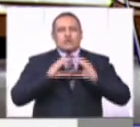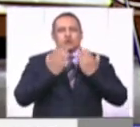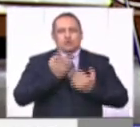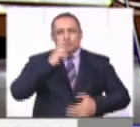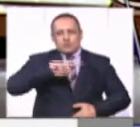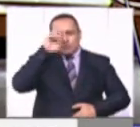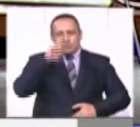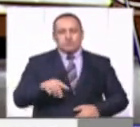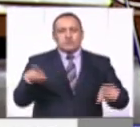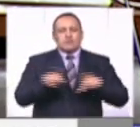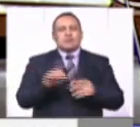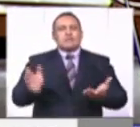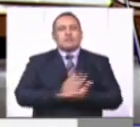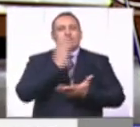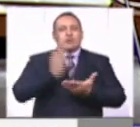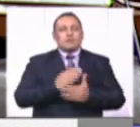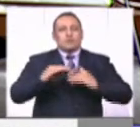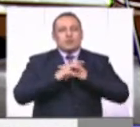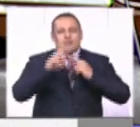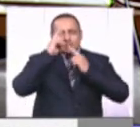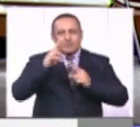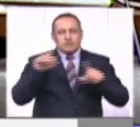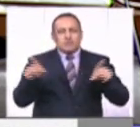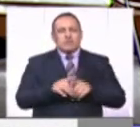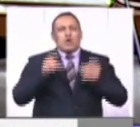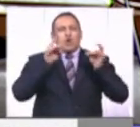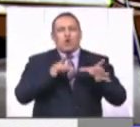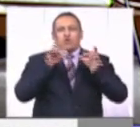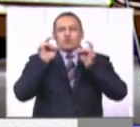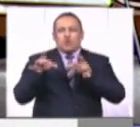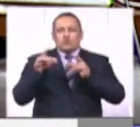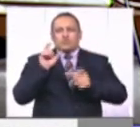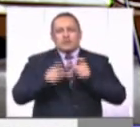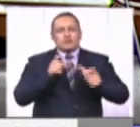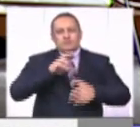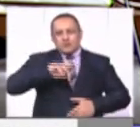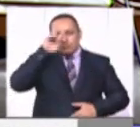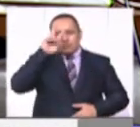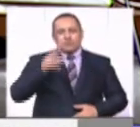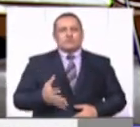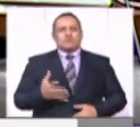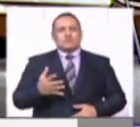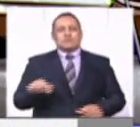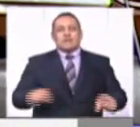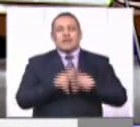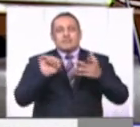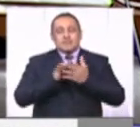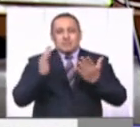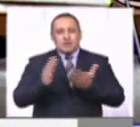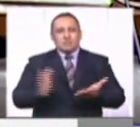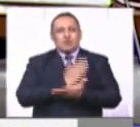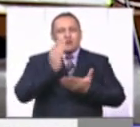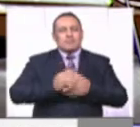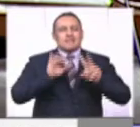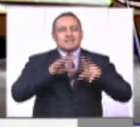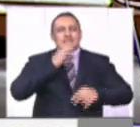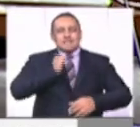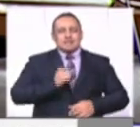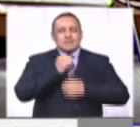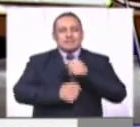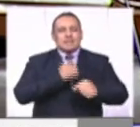República el quiebre del sistema democrático y fomentando el odio entre peruanos producido El golpe de estado del 7 de diciembre del